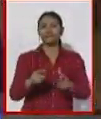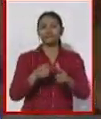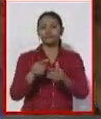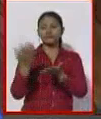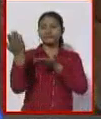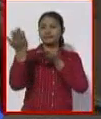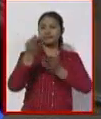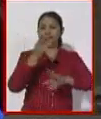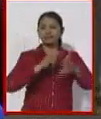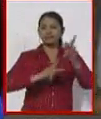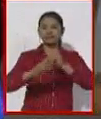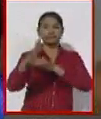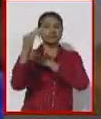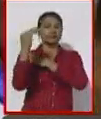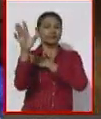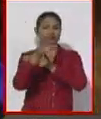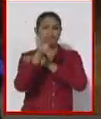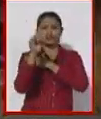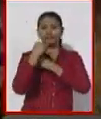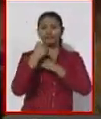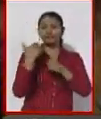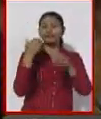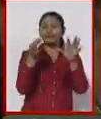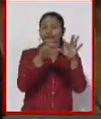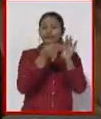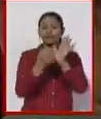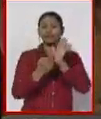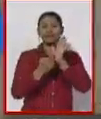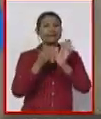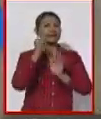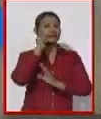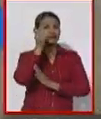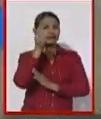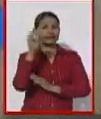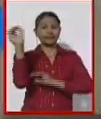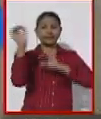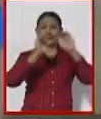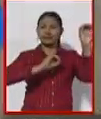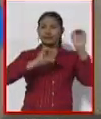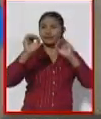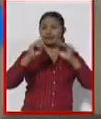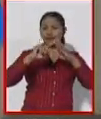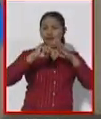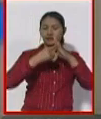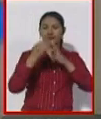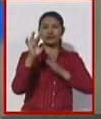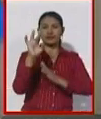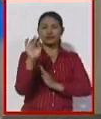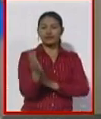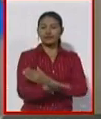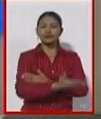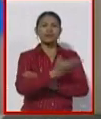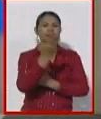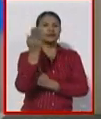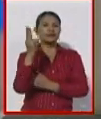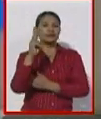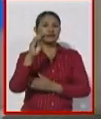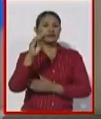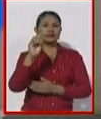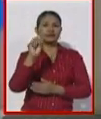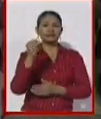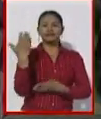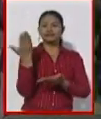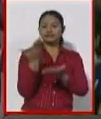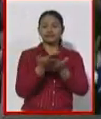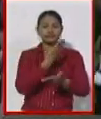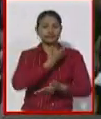lo tanto, invitamos al pueblo cruceño y al pueblo boliviano a estar todos presentes mañana en Oruro. Iniciamos 8 de la mañana con la misa, donde estará